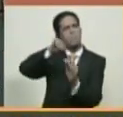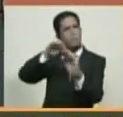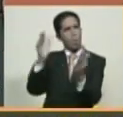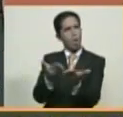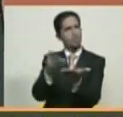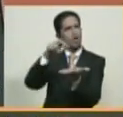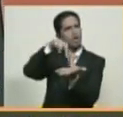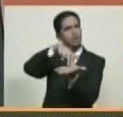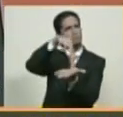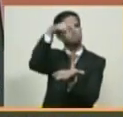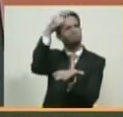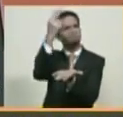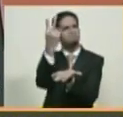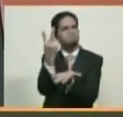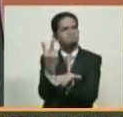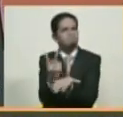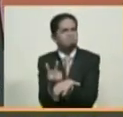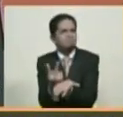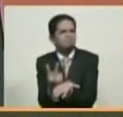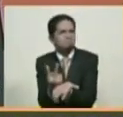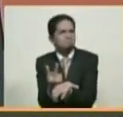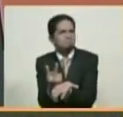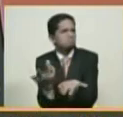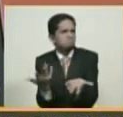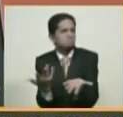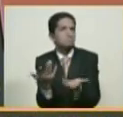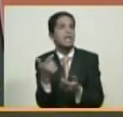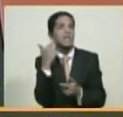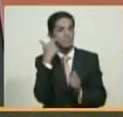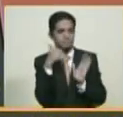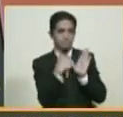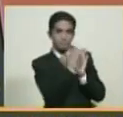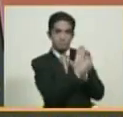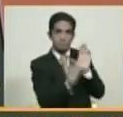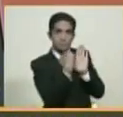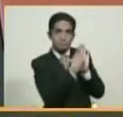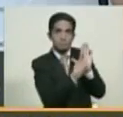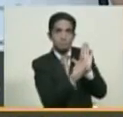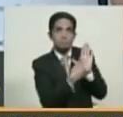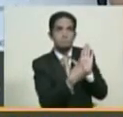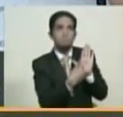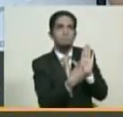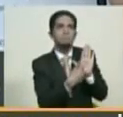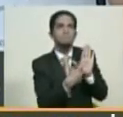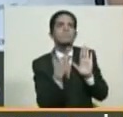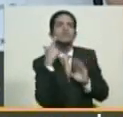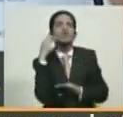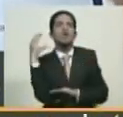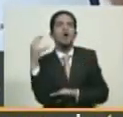Este círculo gigantesco que está aquí se refiere a Colombia.